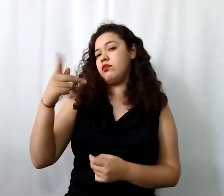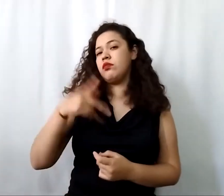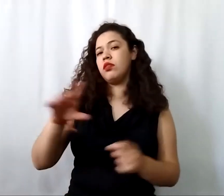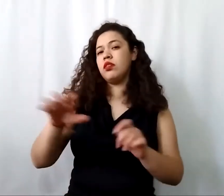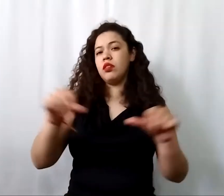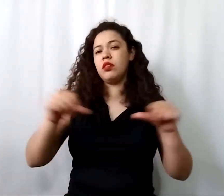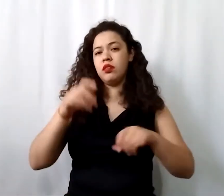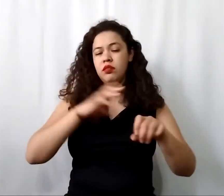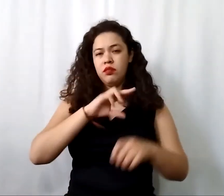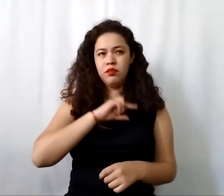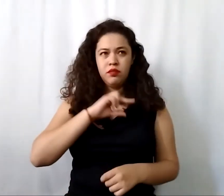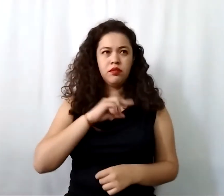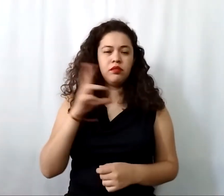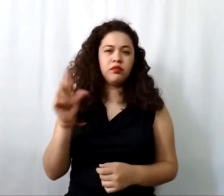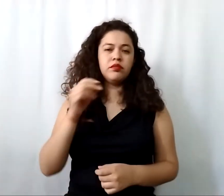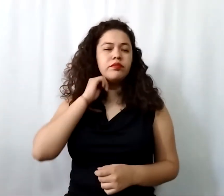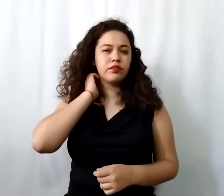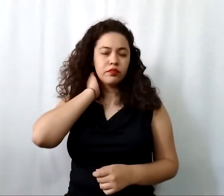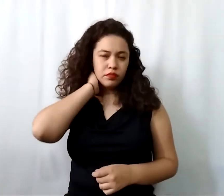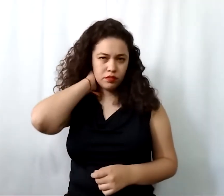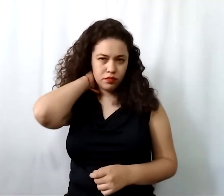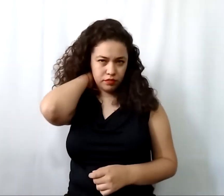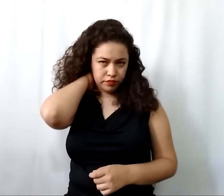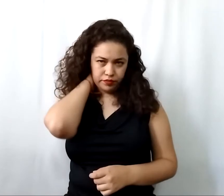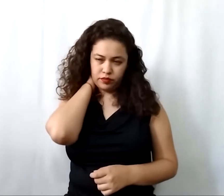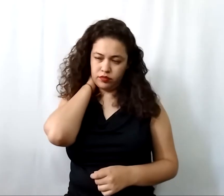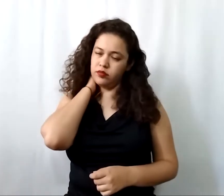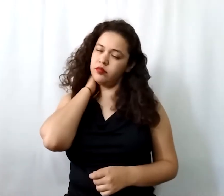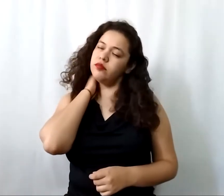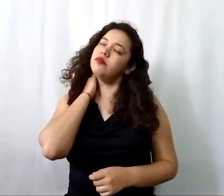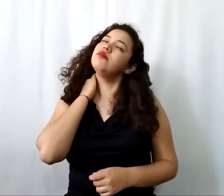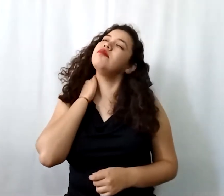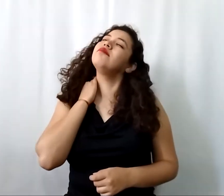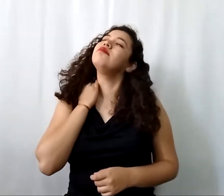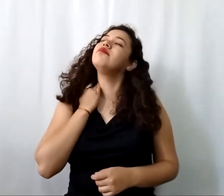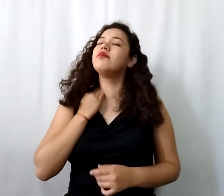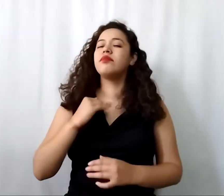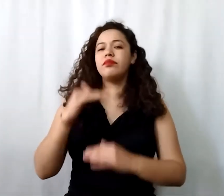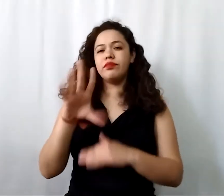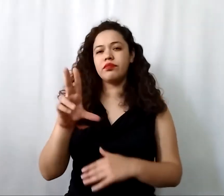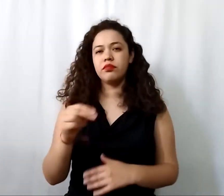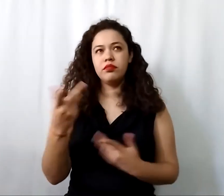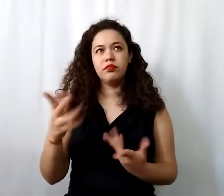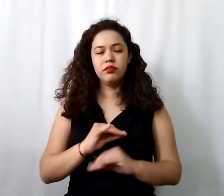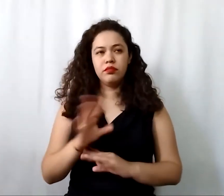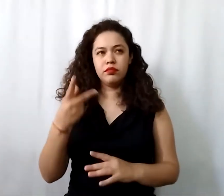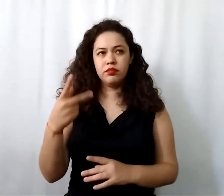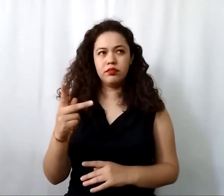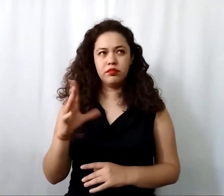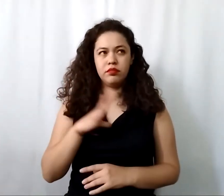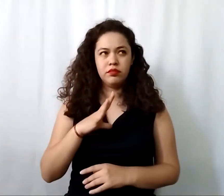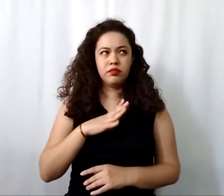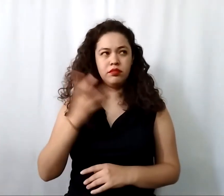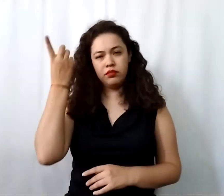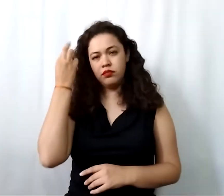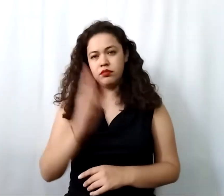privado no es una limitante. Y efectivamente lo que usted dice, podemos llamarles